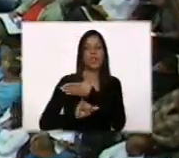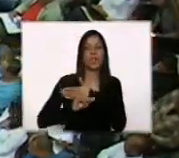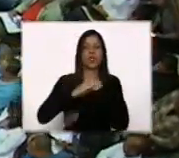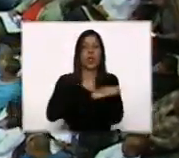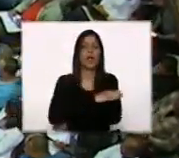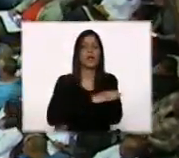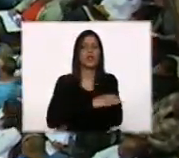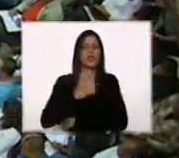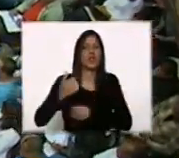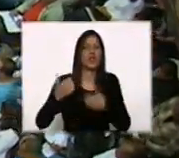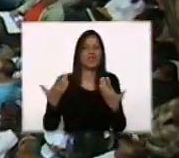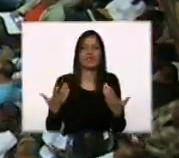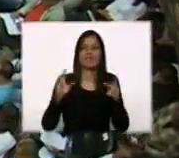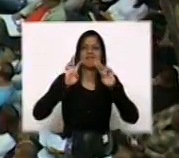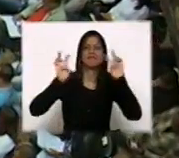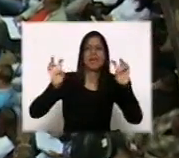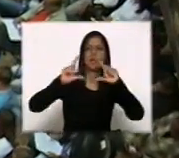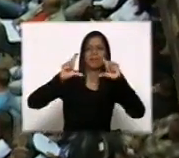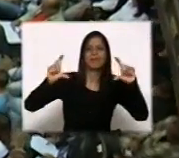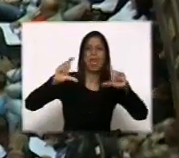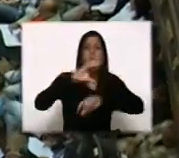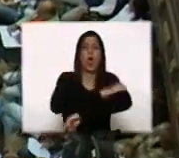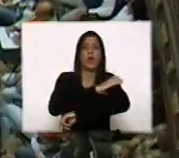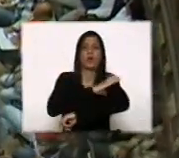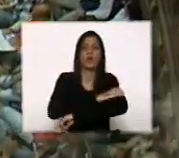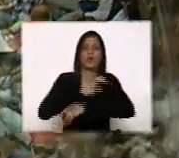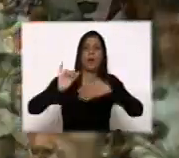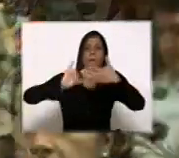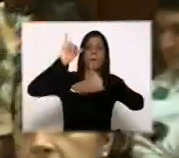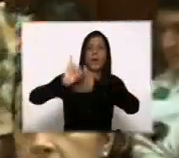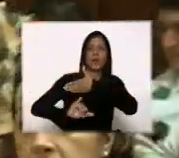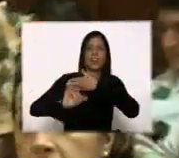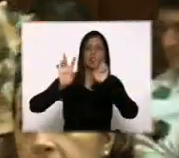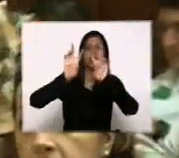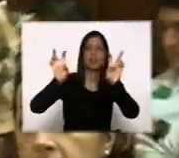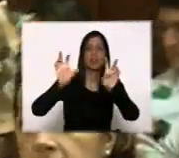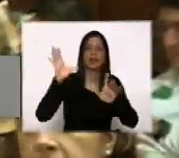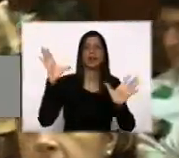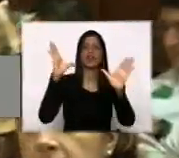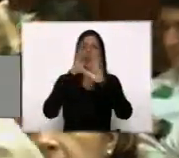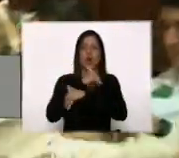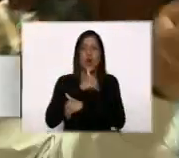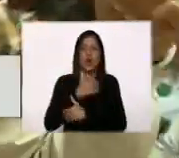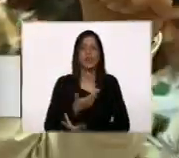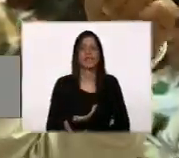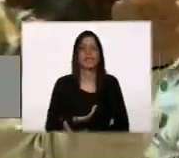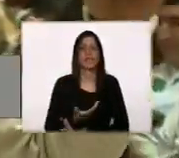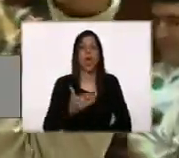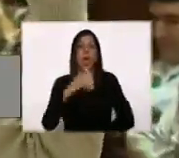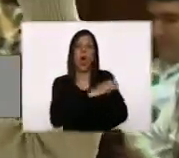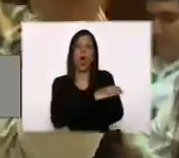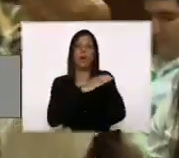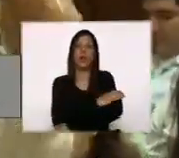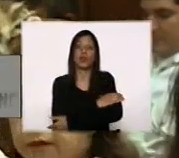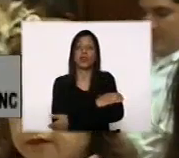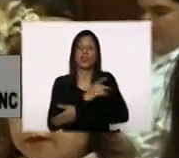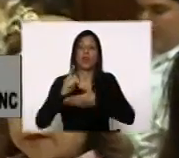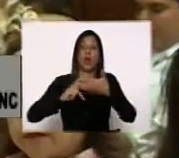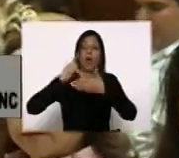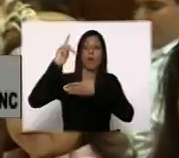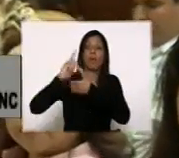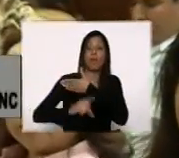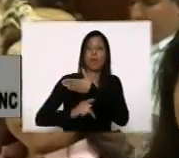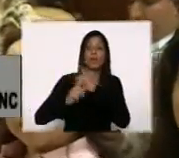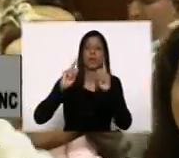oposición, y siempre decimos la oposición no tiene proyecto, pero yo creo que sí, la oposición tiene un proyecto necrofílico de